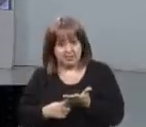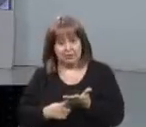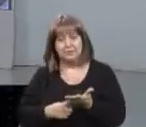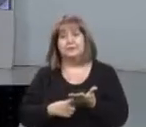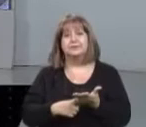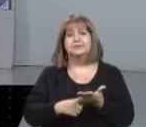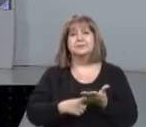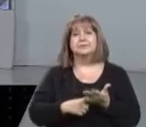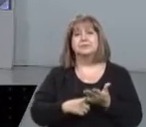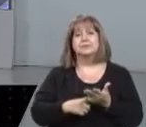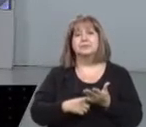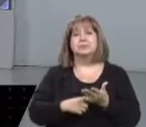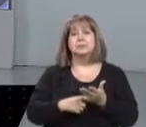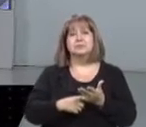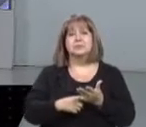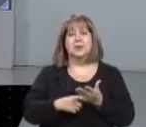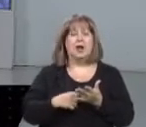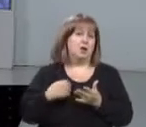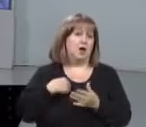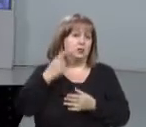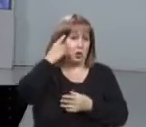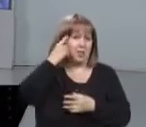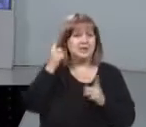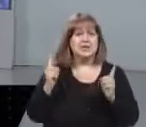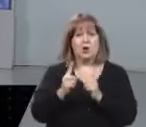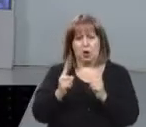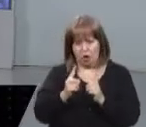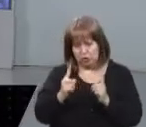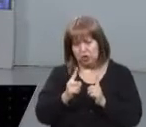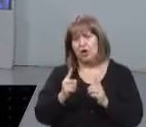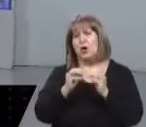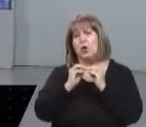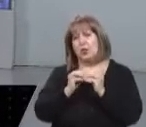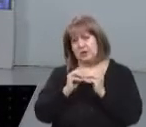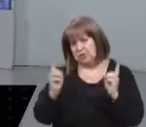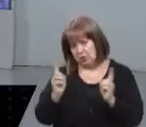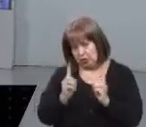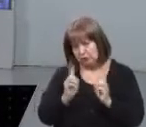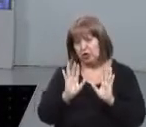extenderse? No se sabe. No, estimo que va a ser corto. En esta semana, ¿no? Este tipo de juicios suelen ser más cortos. Gracias, Sofi.